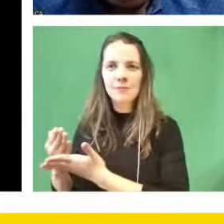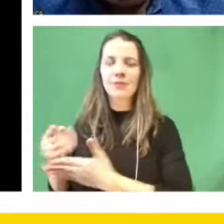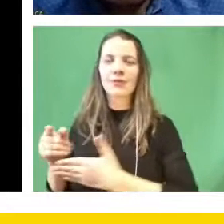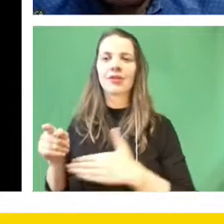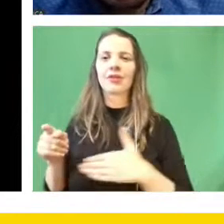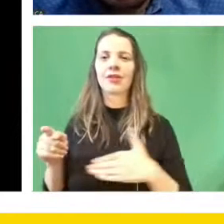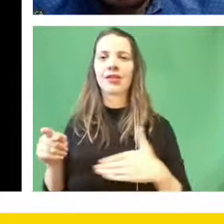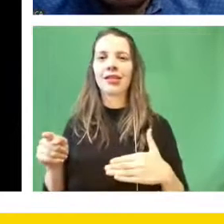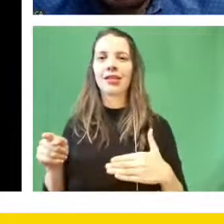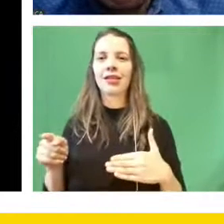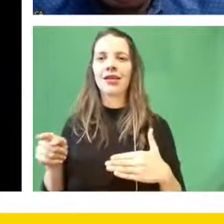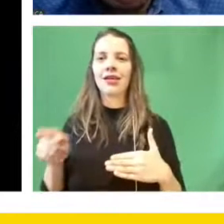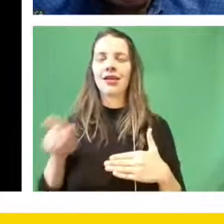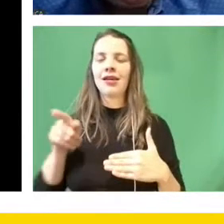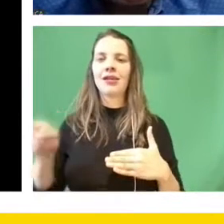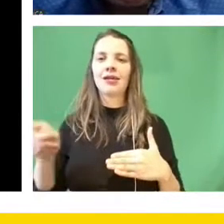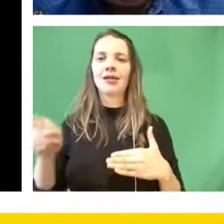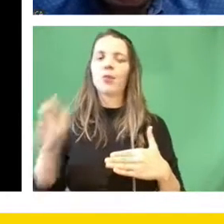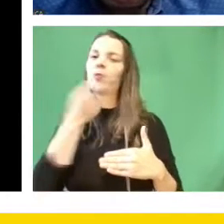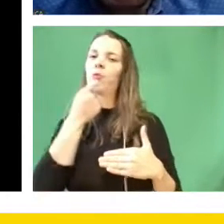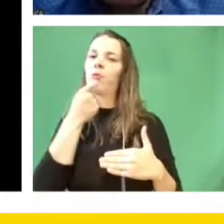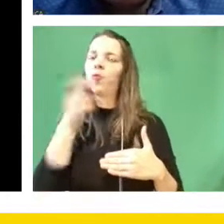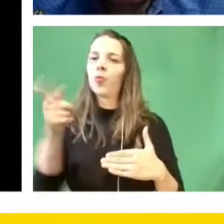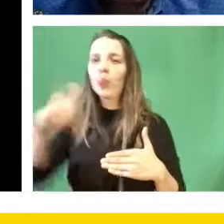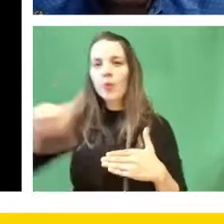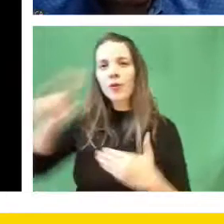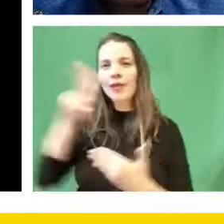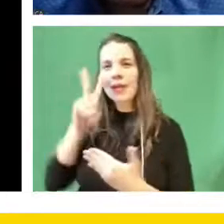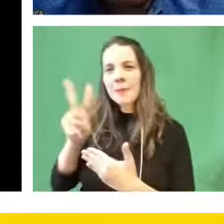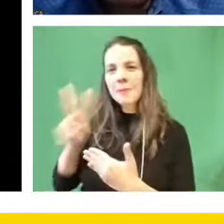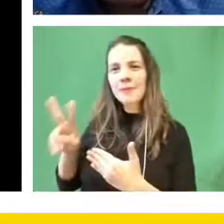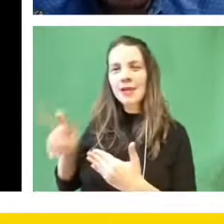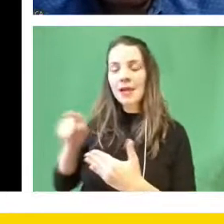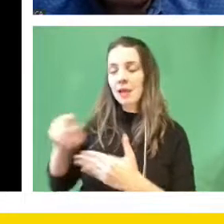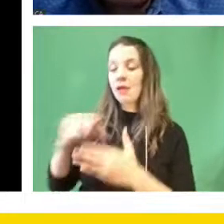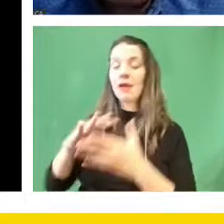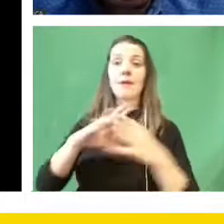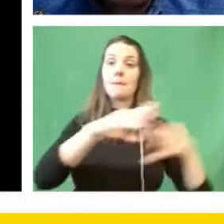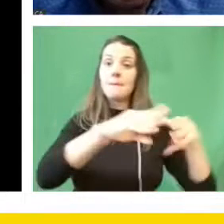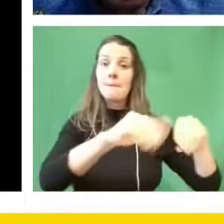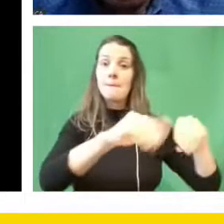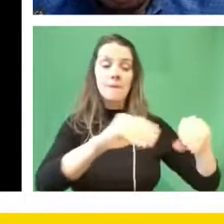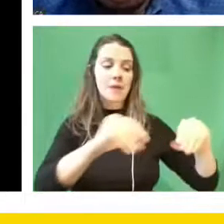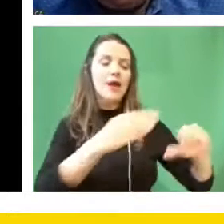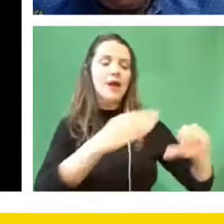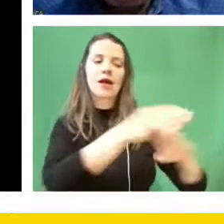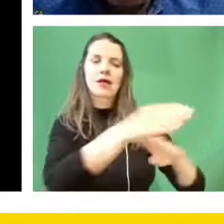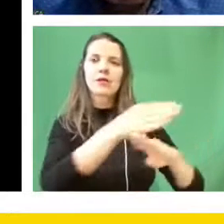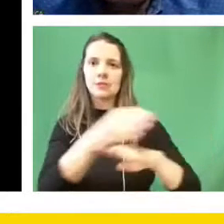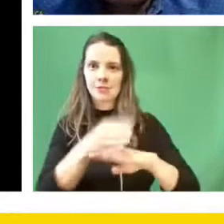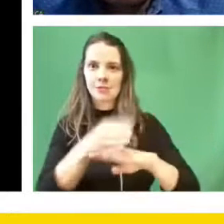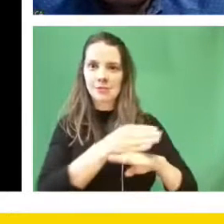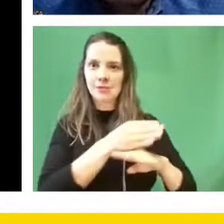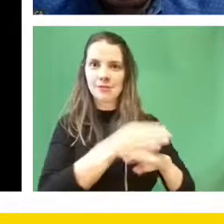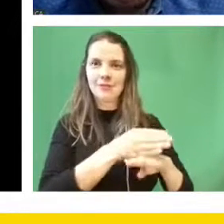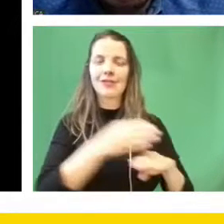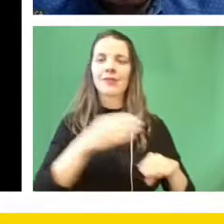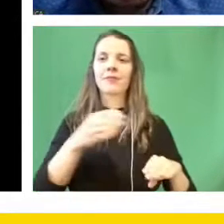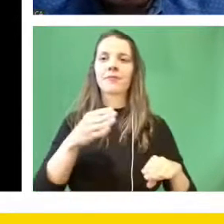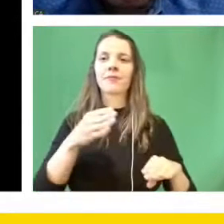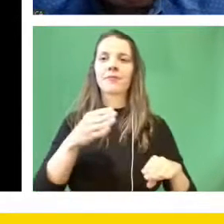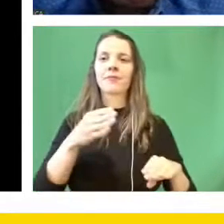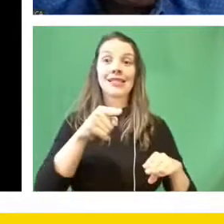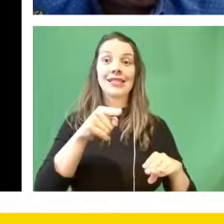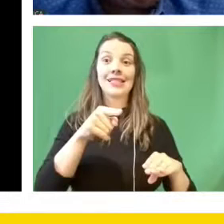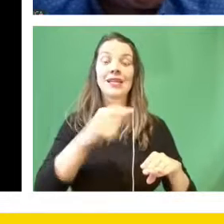logrado una playa accesible. Cada vez va creciendo la necesidad de formar, de generar esos proyectos de